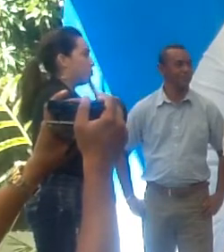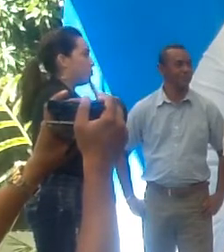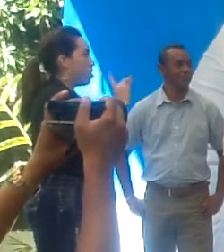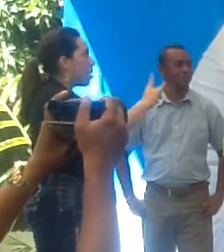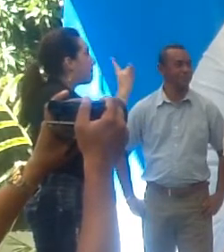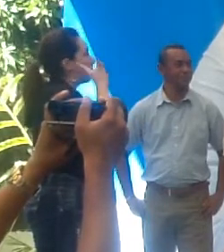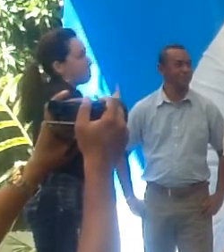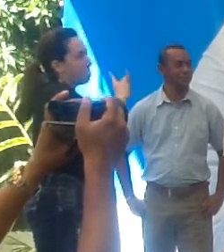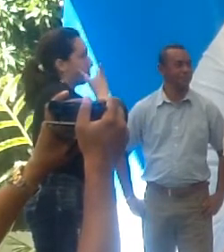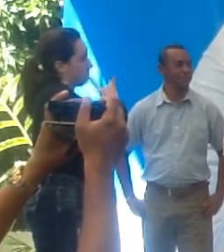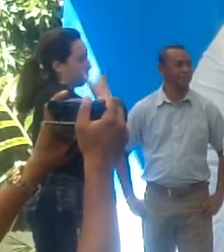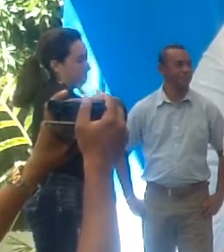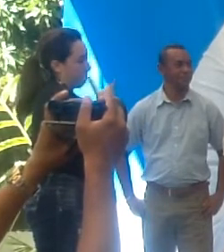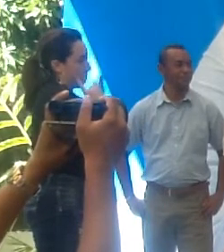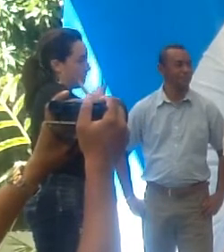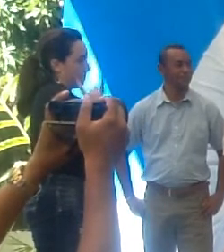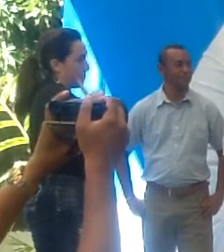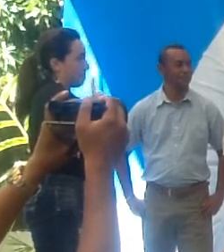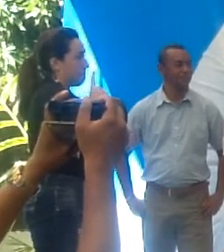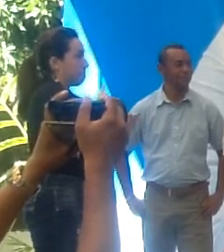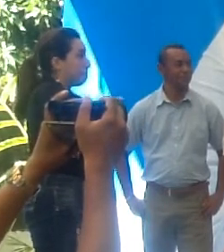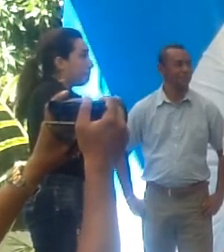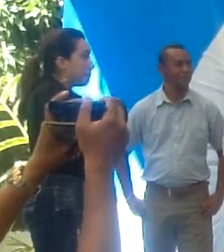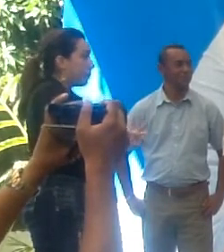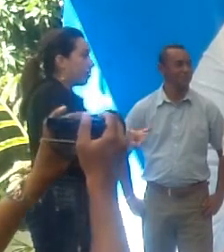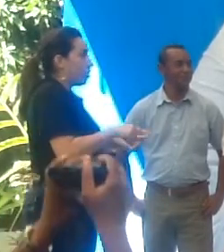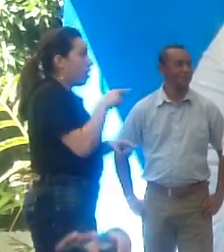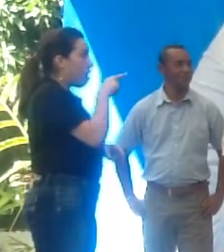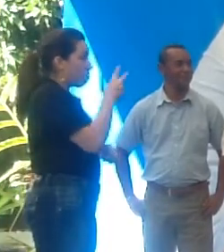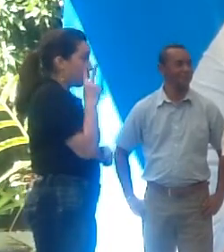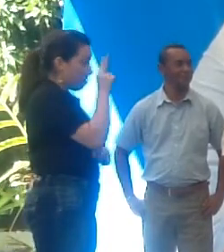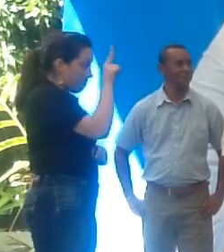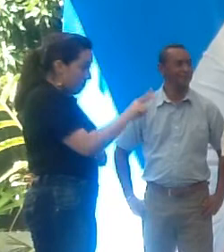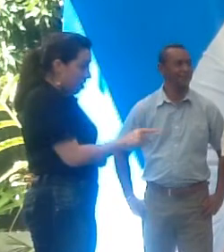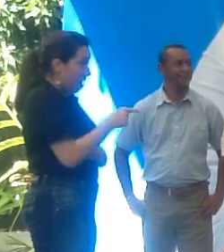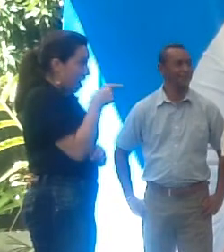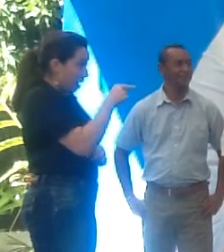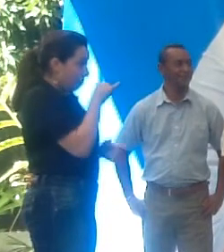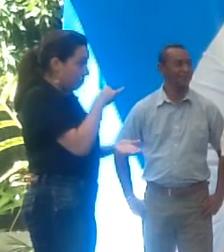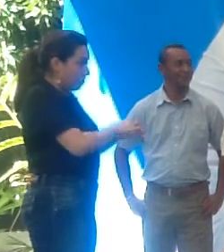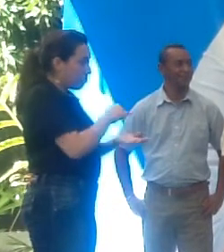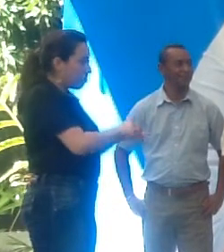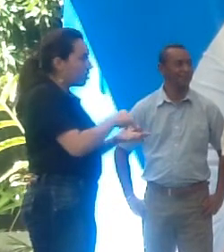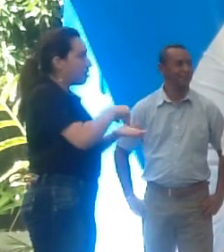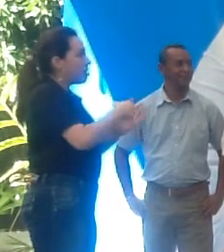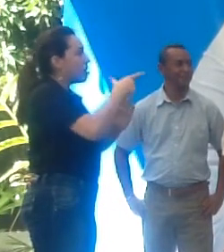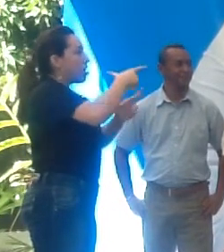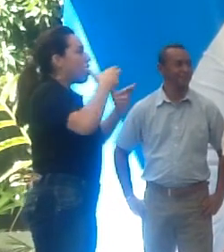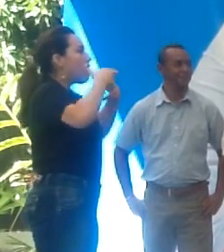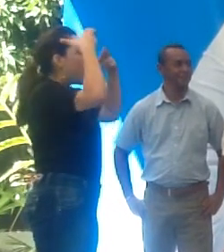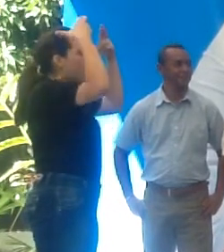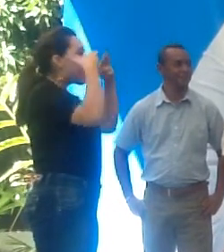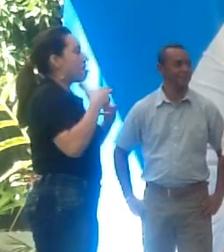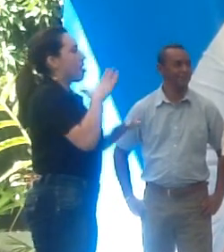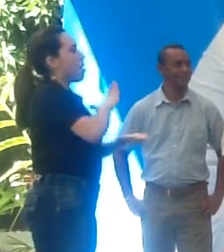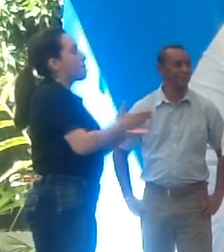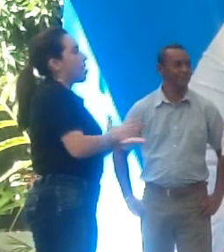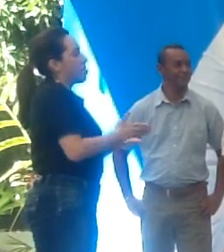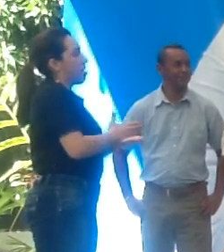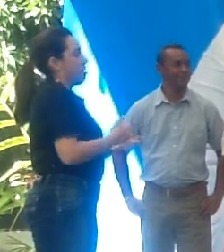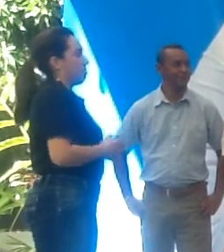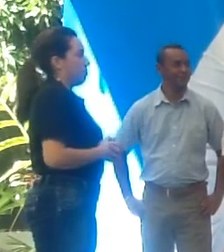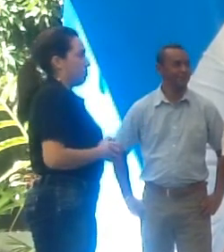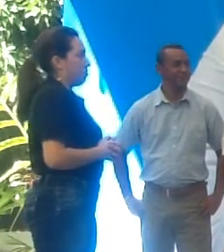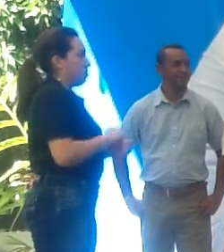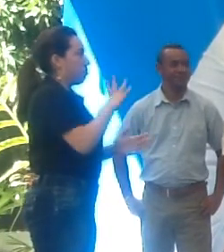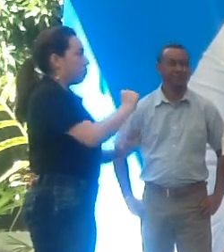oye, pero ahí donde la ven, es nuestra reina de la panela.